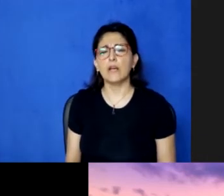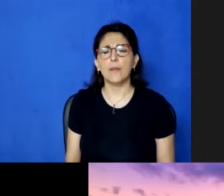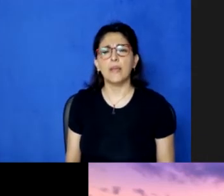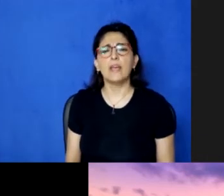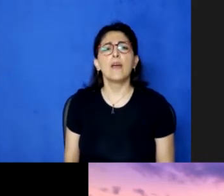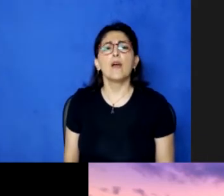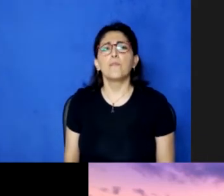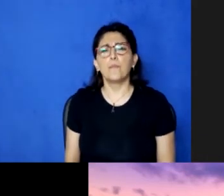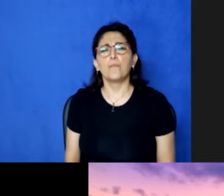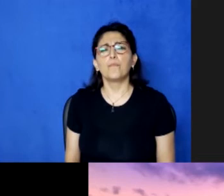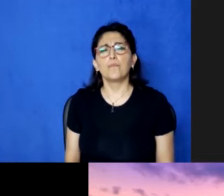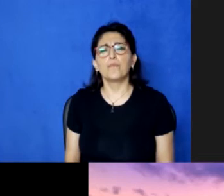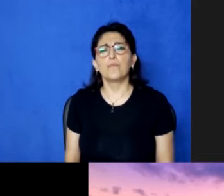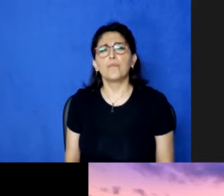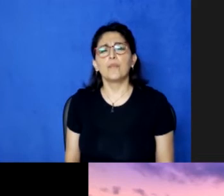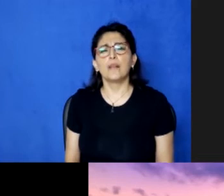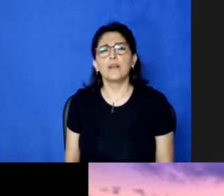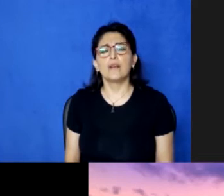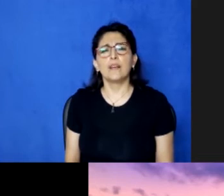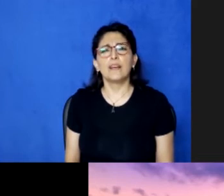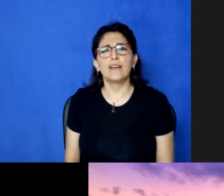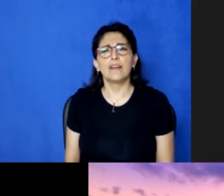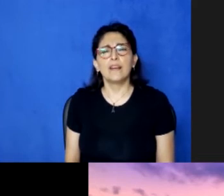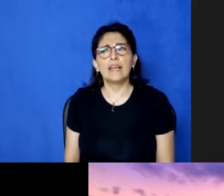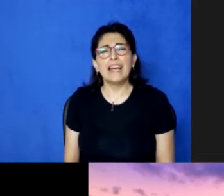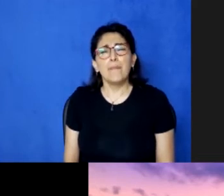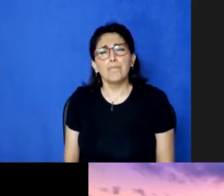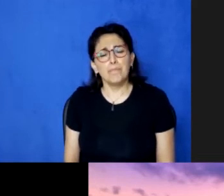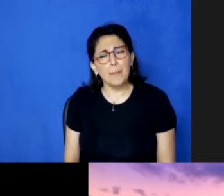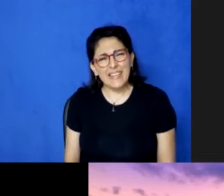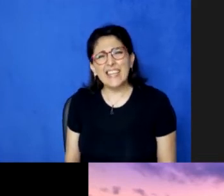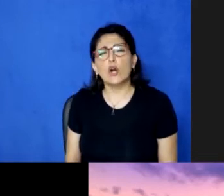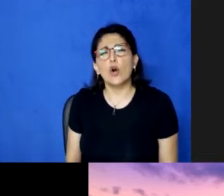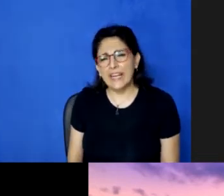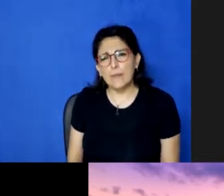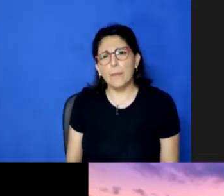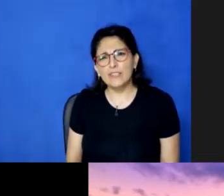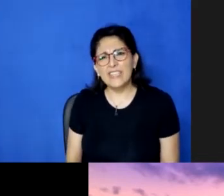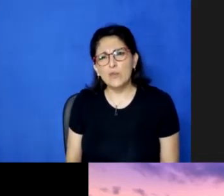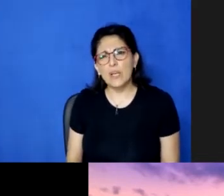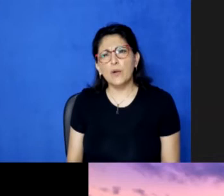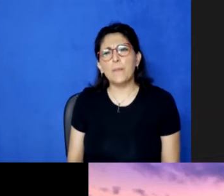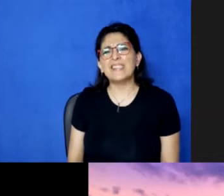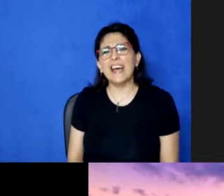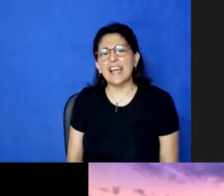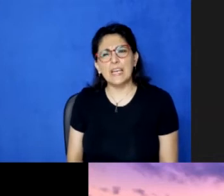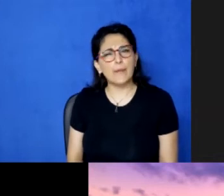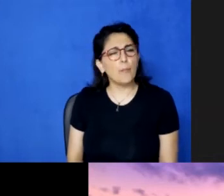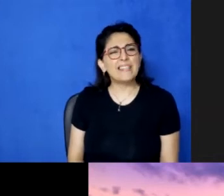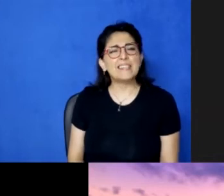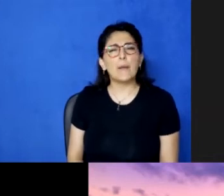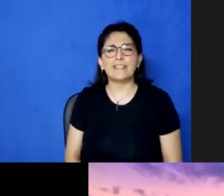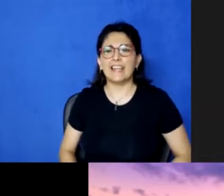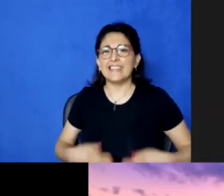Ah, ¿Vos la comiste con ricota o con crema? Me parece que con crema, pero tenía un sabor especial la crema,